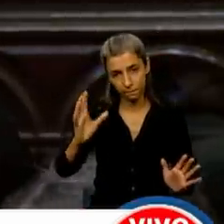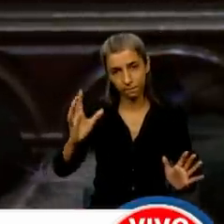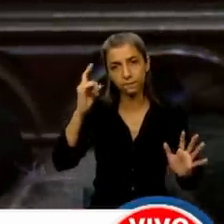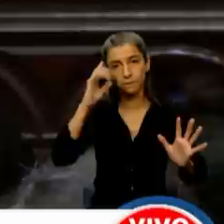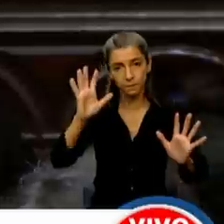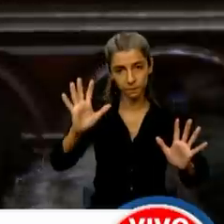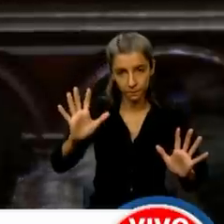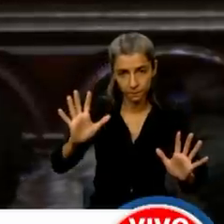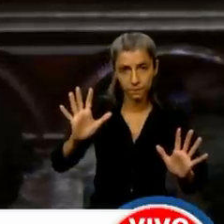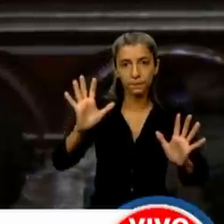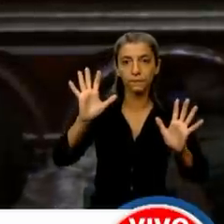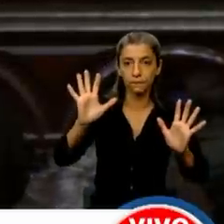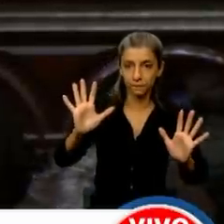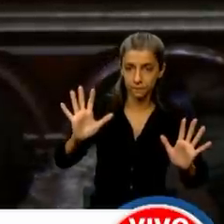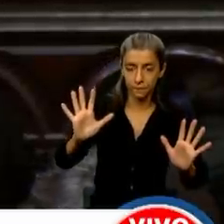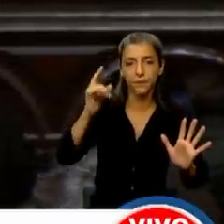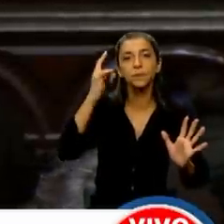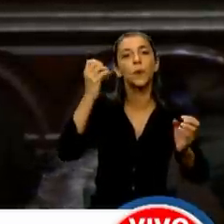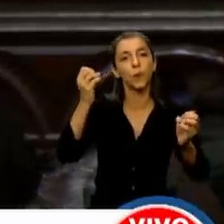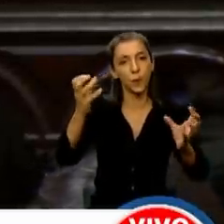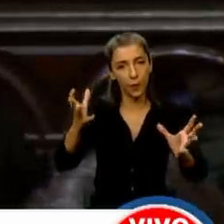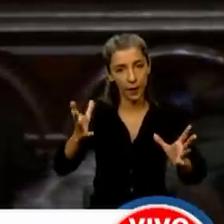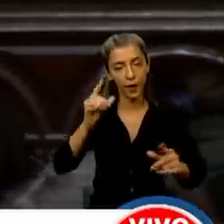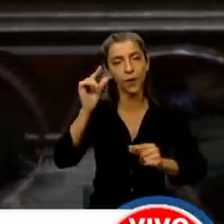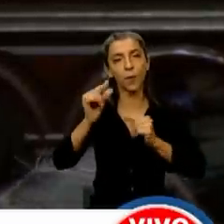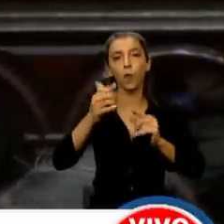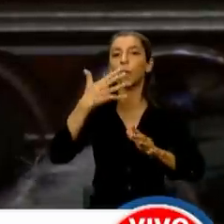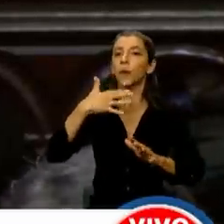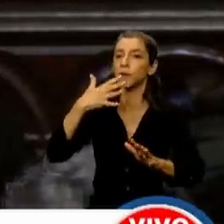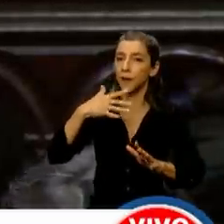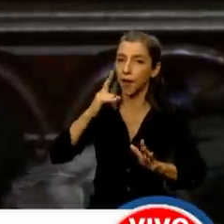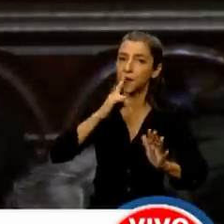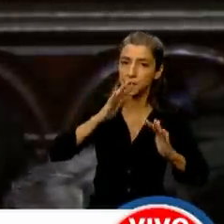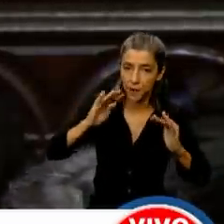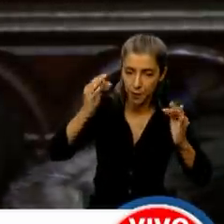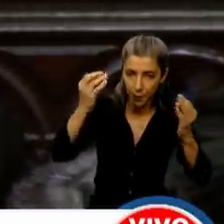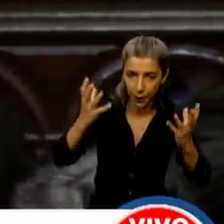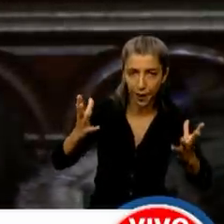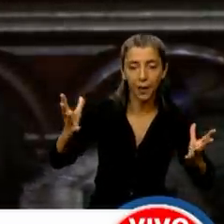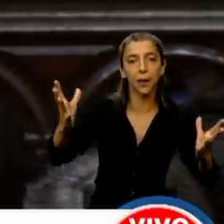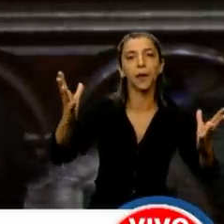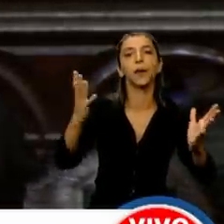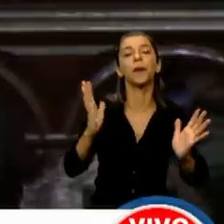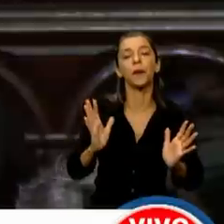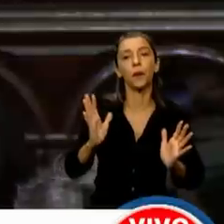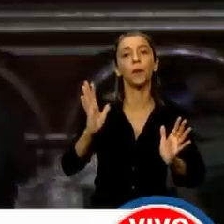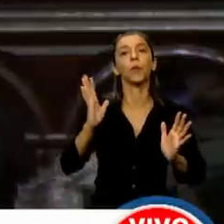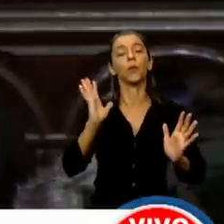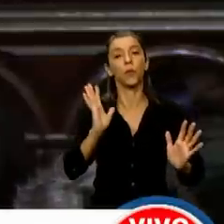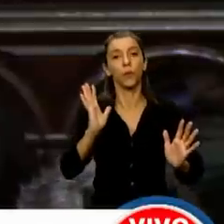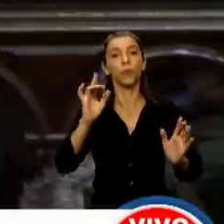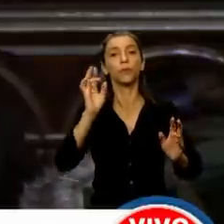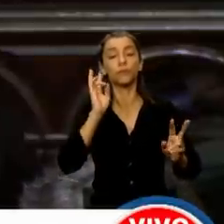en cuenta también nos vamos entendiendo nos vamos entendiendo bien teniendo en cuenta la presencia están